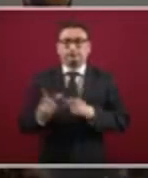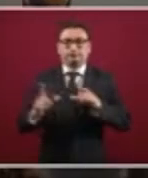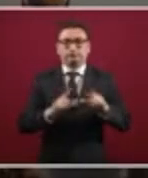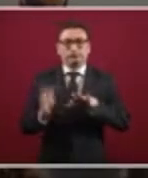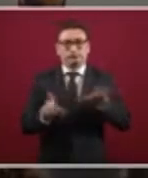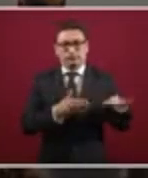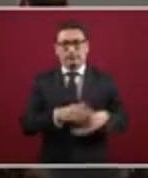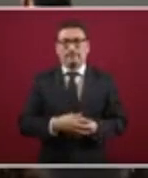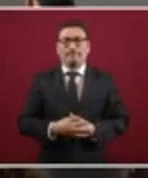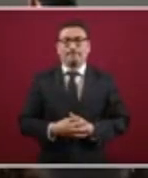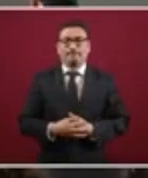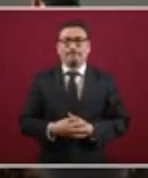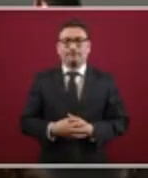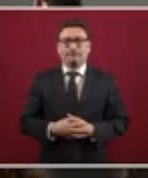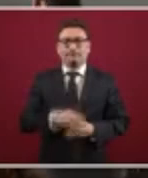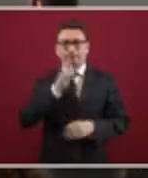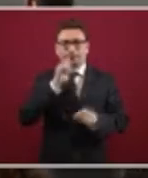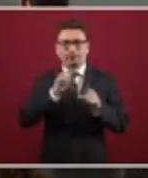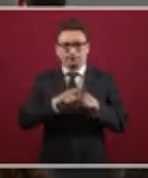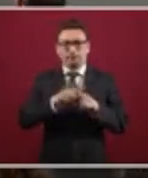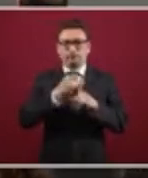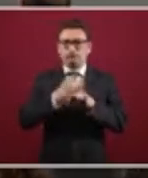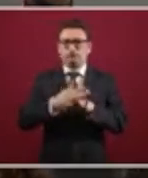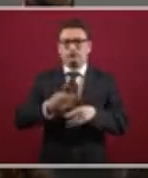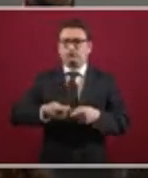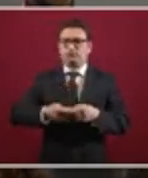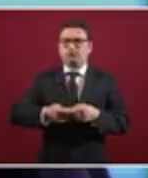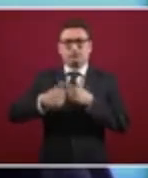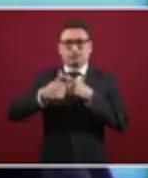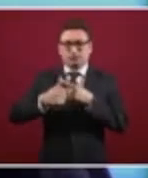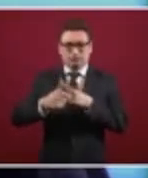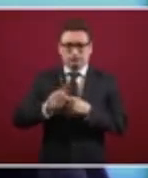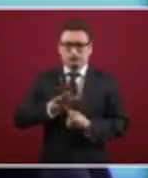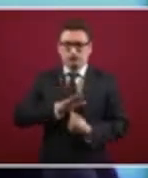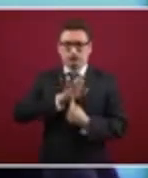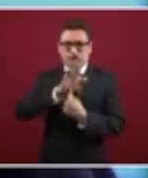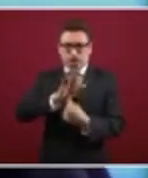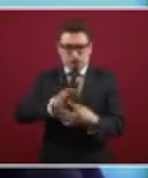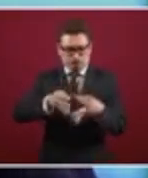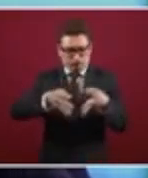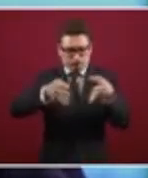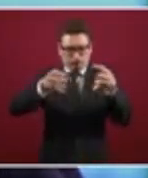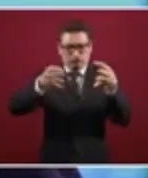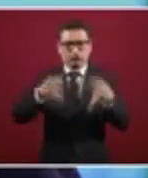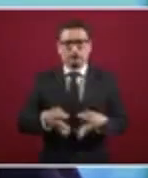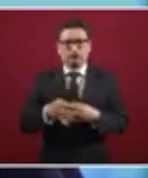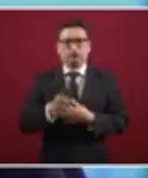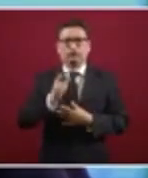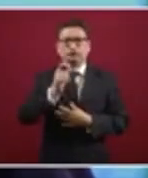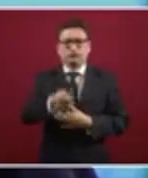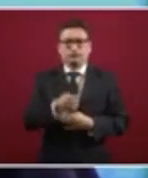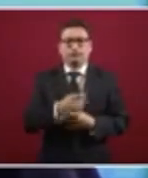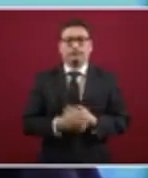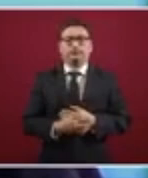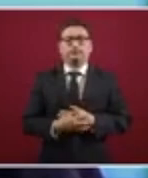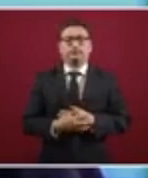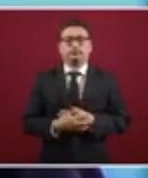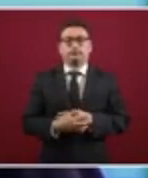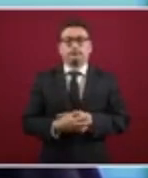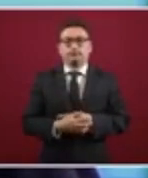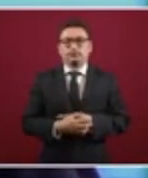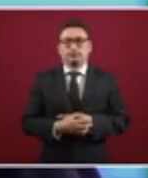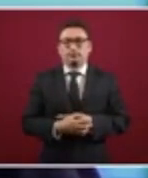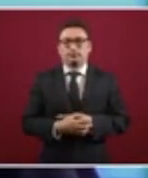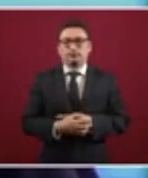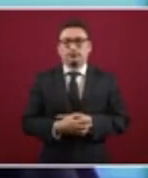tienen mesas de trabajo entre autoridades familias sociedad civil y organizaciones para crear un mecanismo extraordinario forense demanda